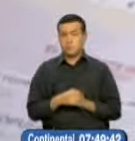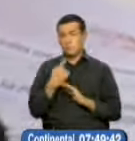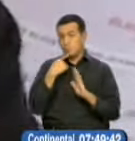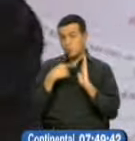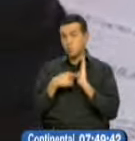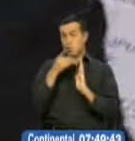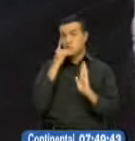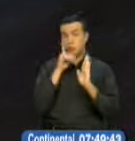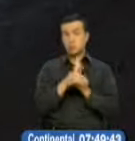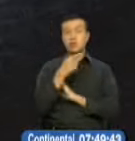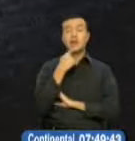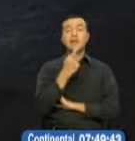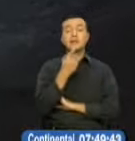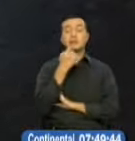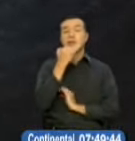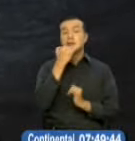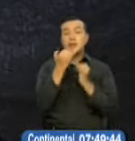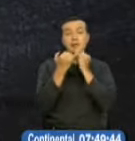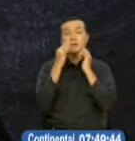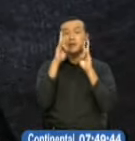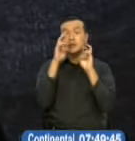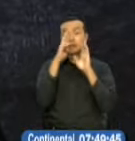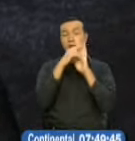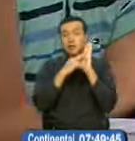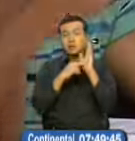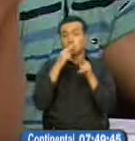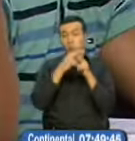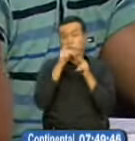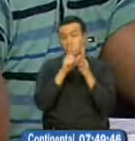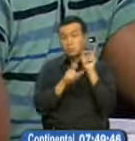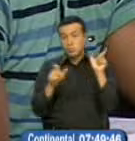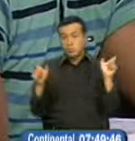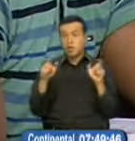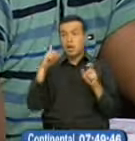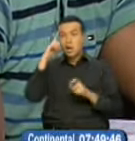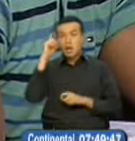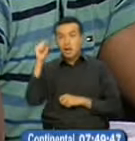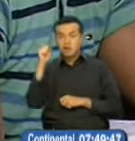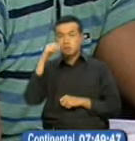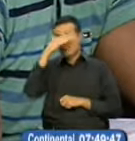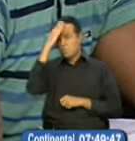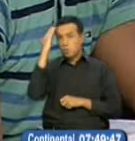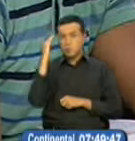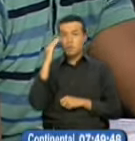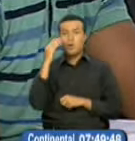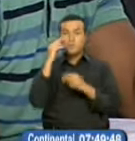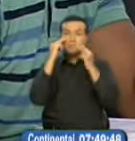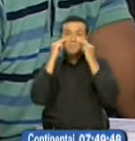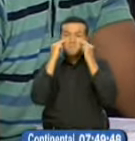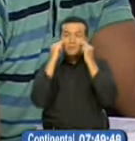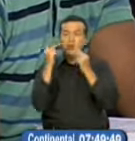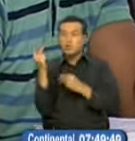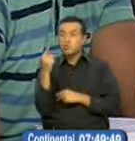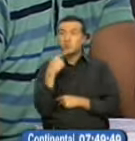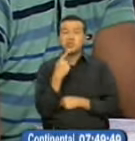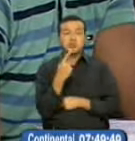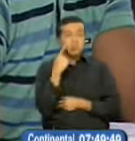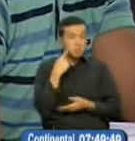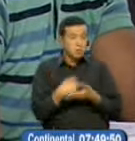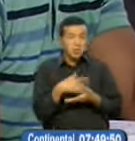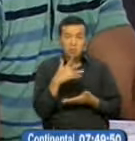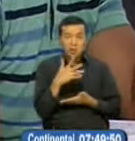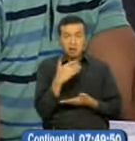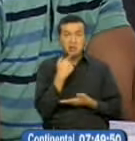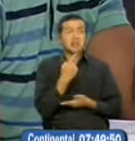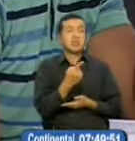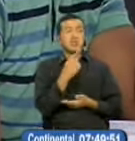ejemplo, denunciaba supuestas irregularidades en el padrón electoral. Tanto Guillermo Lasso como Andrés Páez aseguraban sin pruebas que estaba